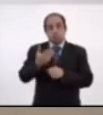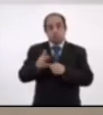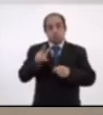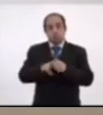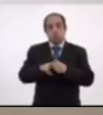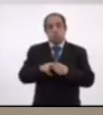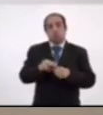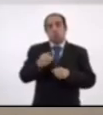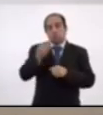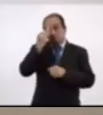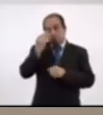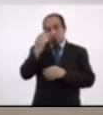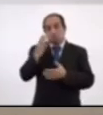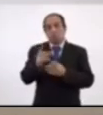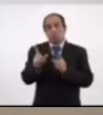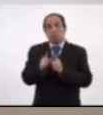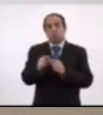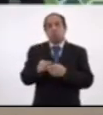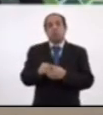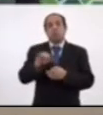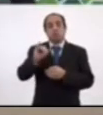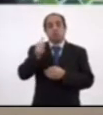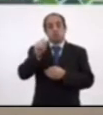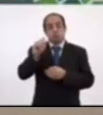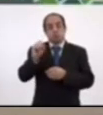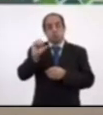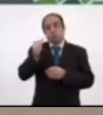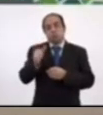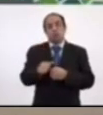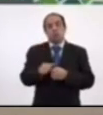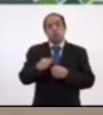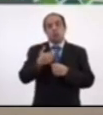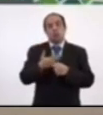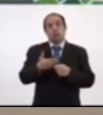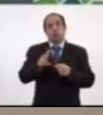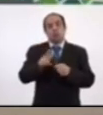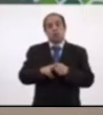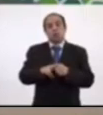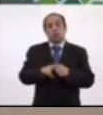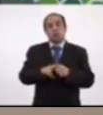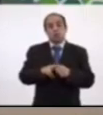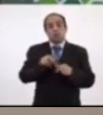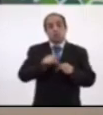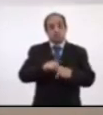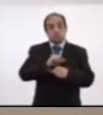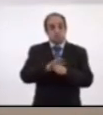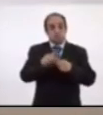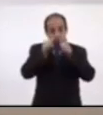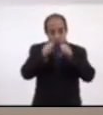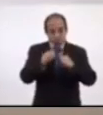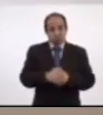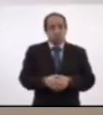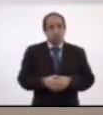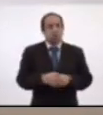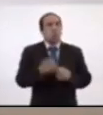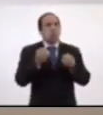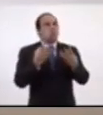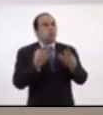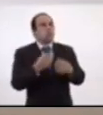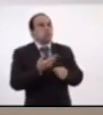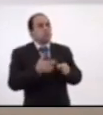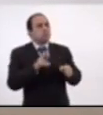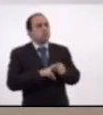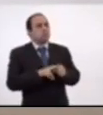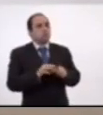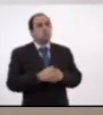que seguirán siendo COVID. ¿De cuántos estamos hablando, doctora? En el caso de la unidad temporal COVID